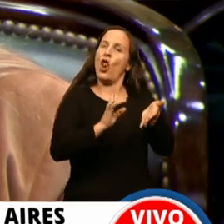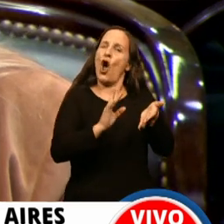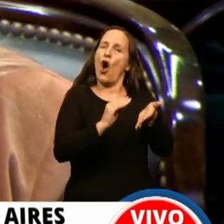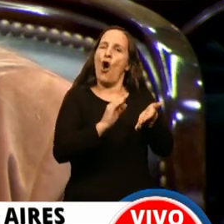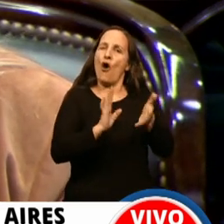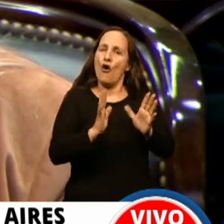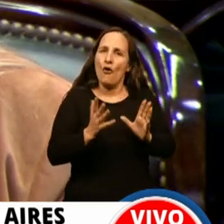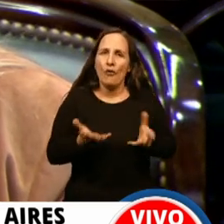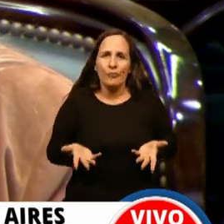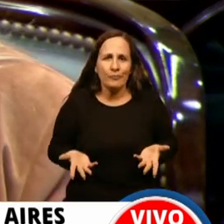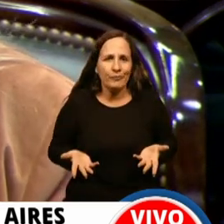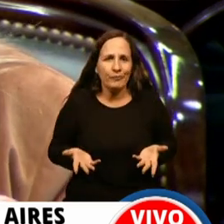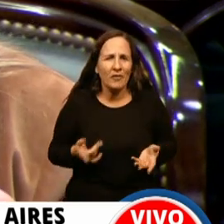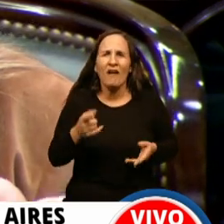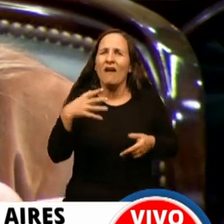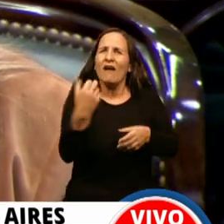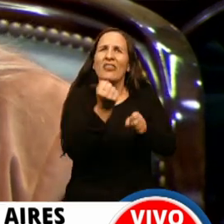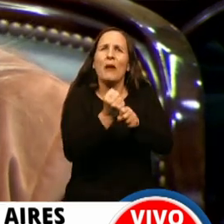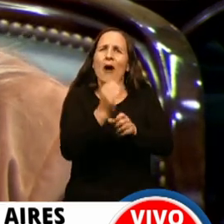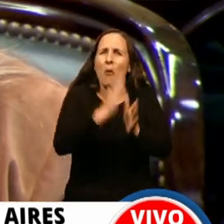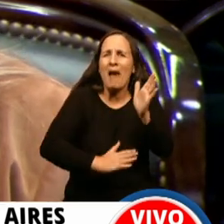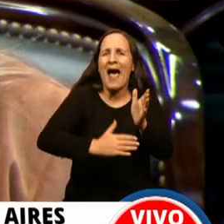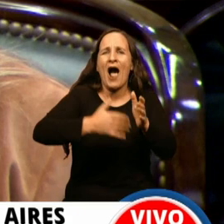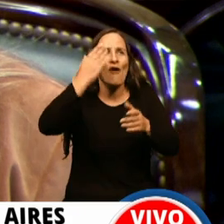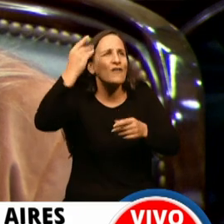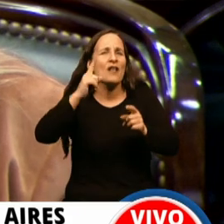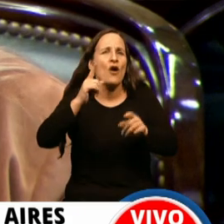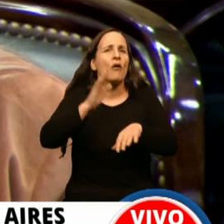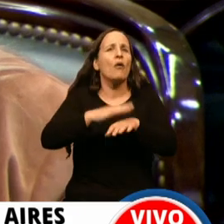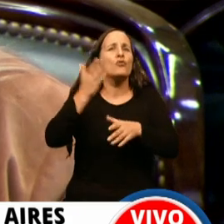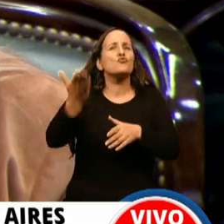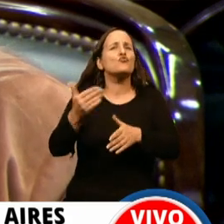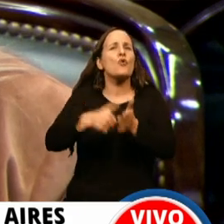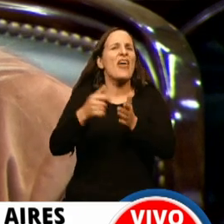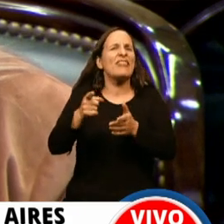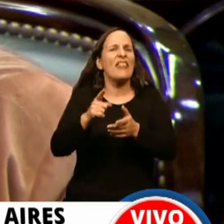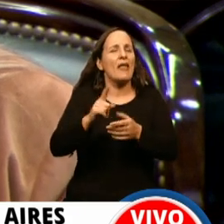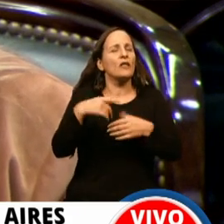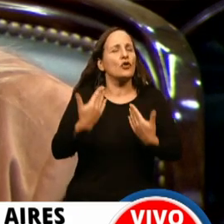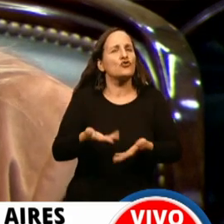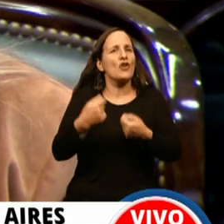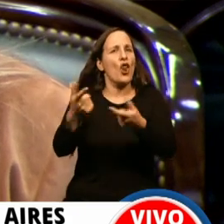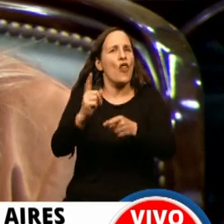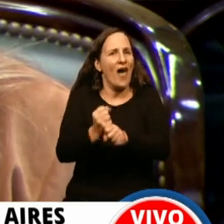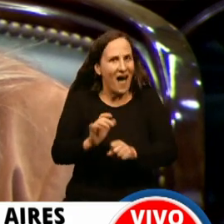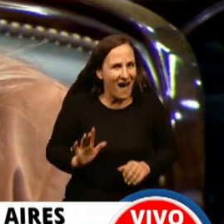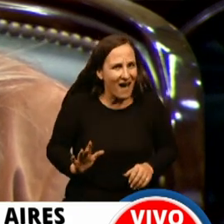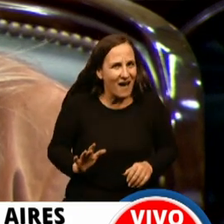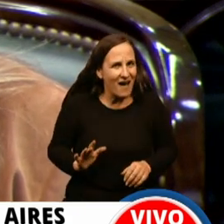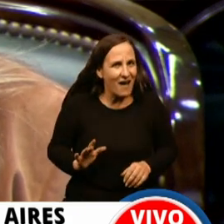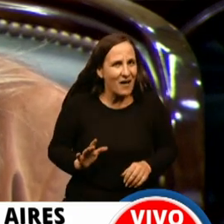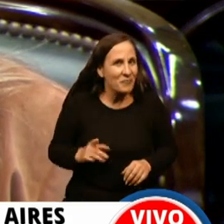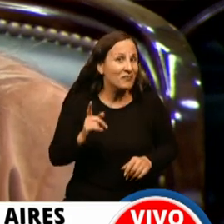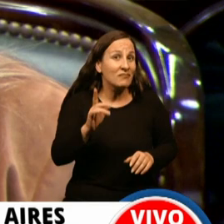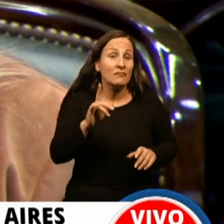cuando no pueden conseguir ningún trabajo formal solo por su identidad cuando la perspectiva de vida